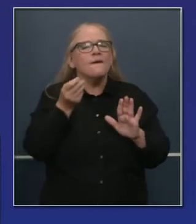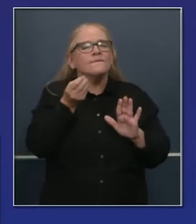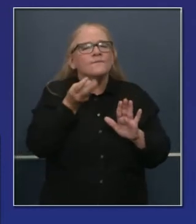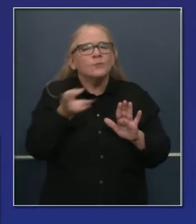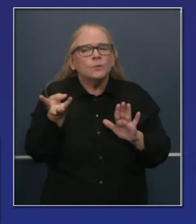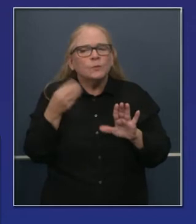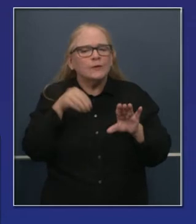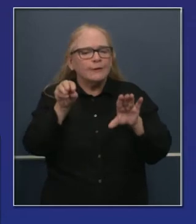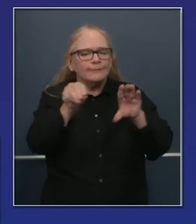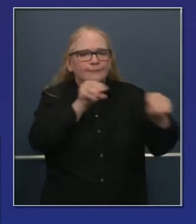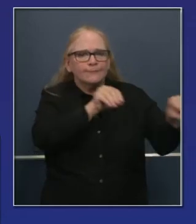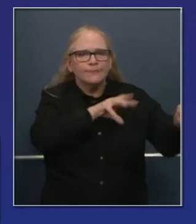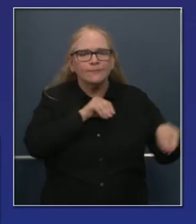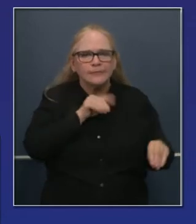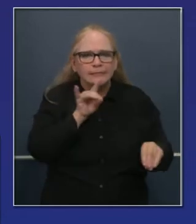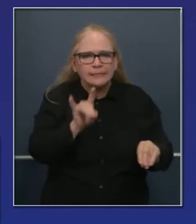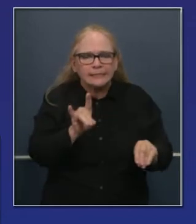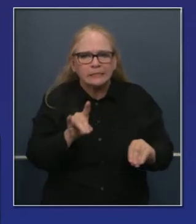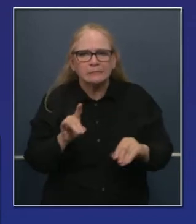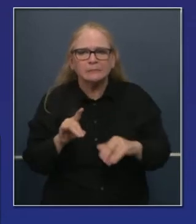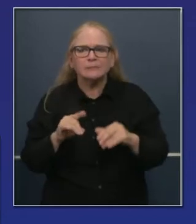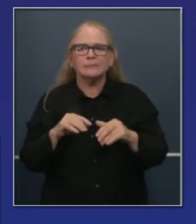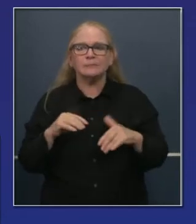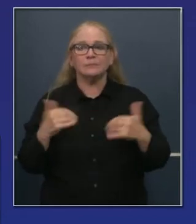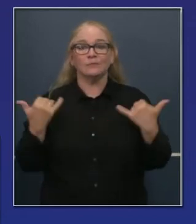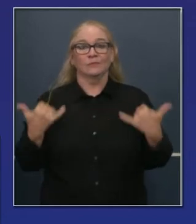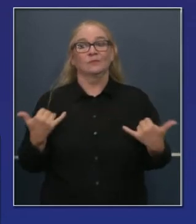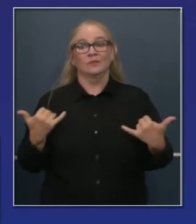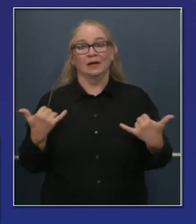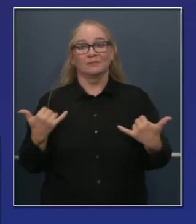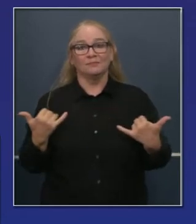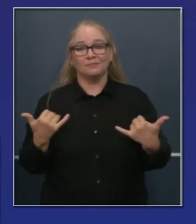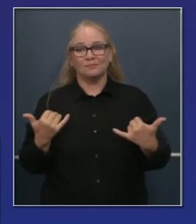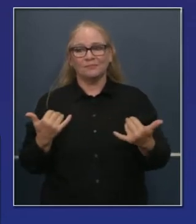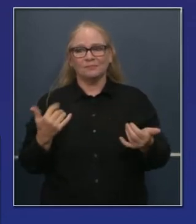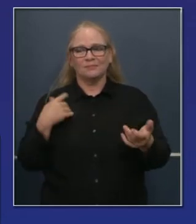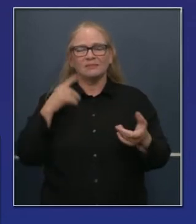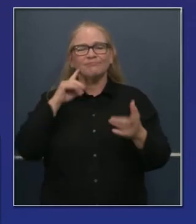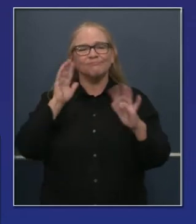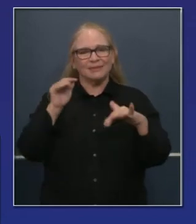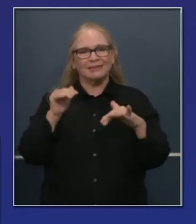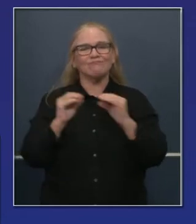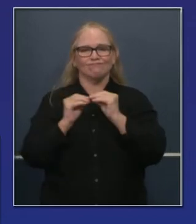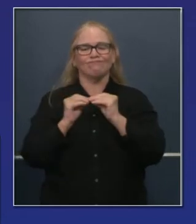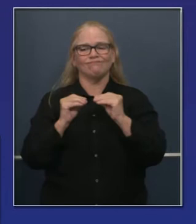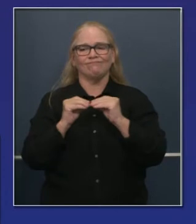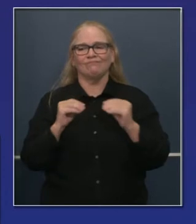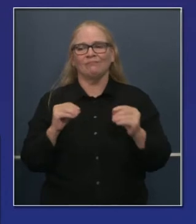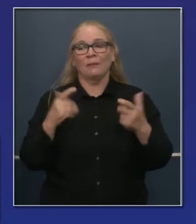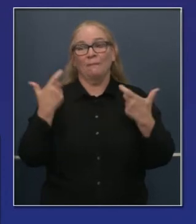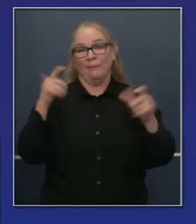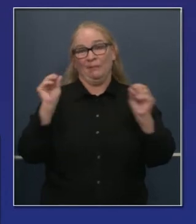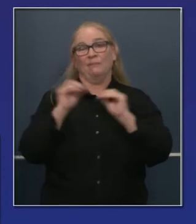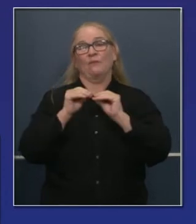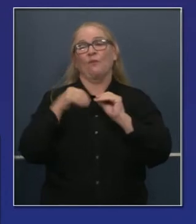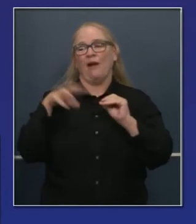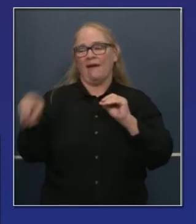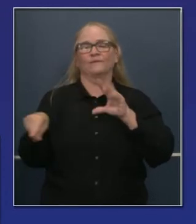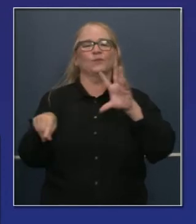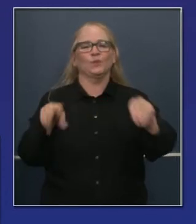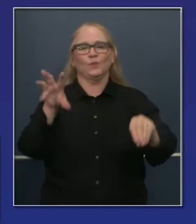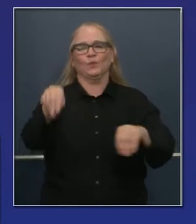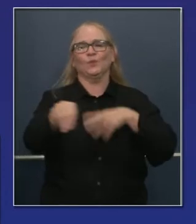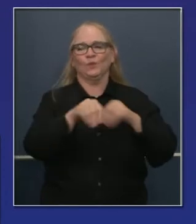en breve en el estado de california en servicio de electricidad hoy anticipamos una